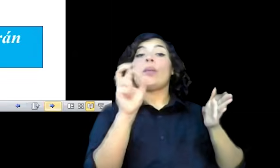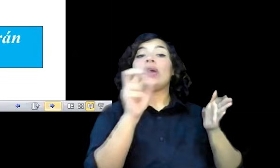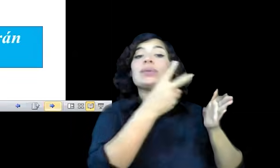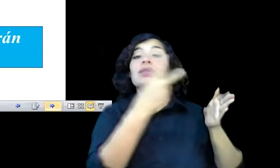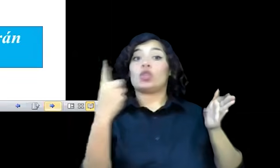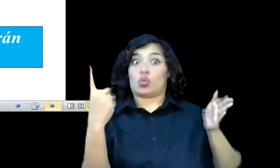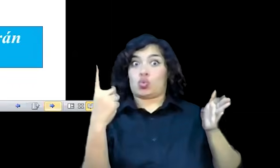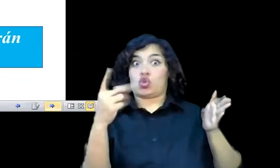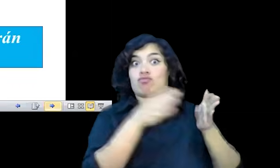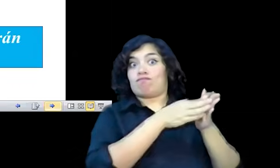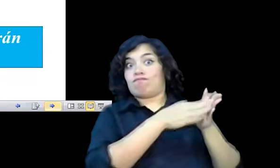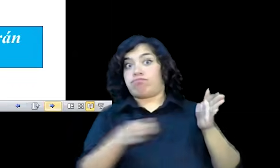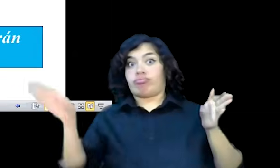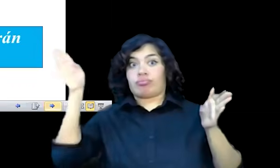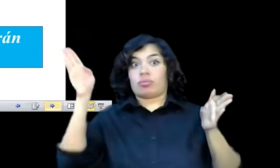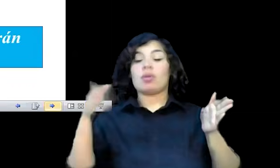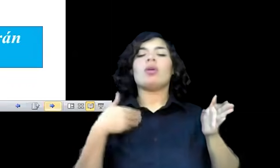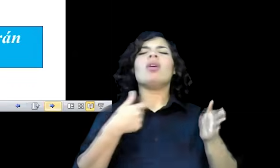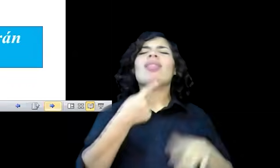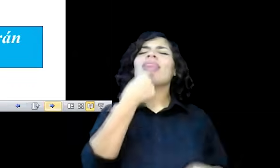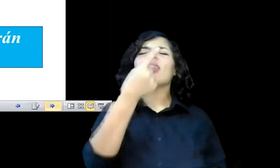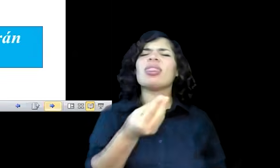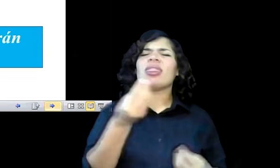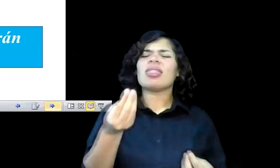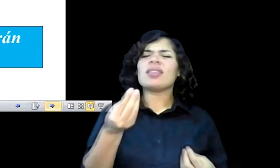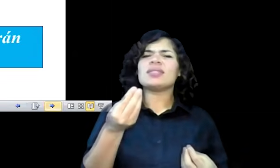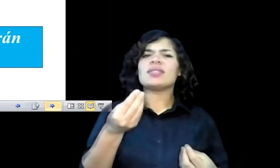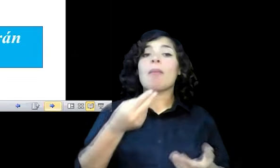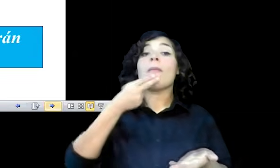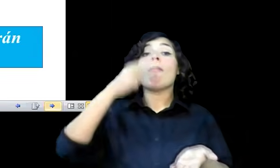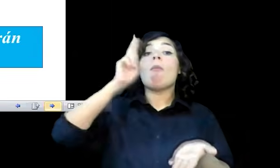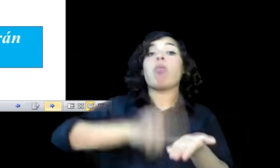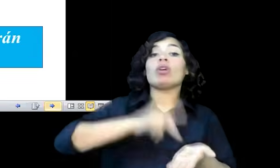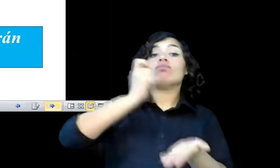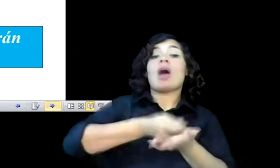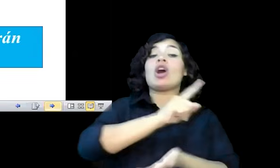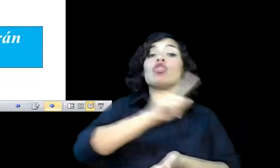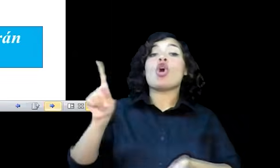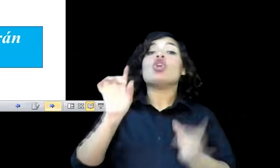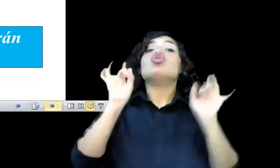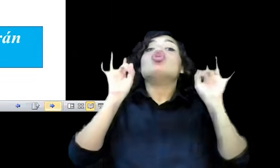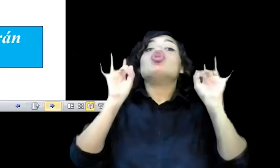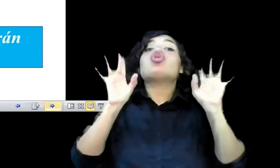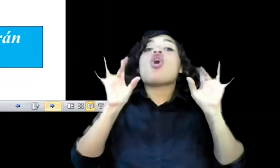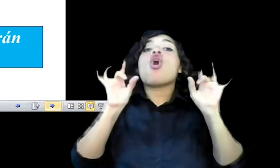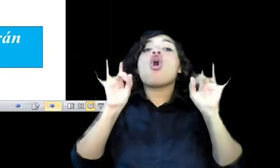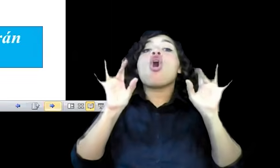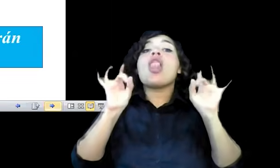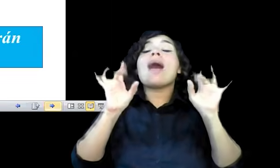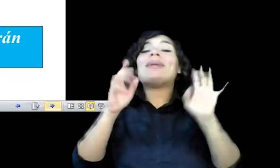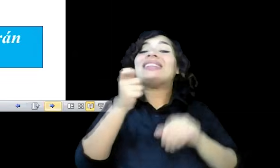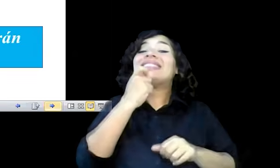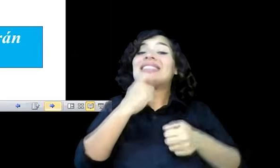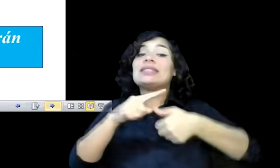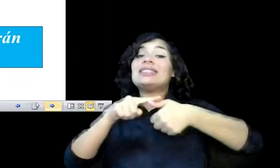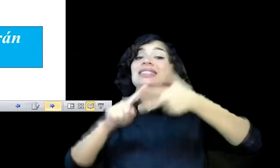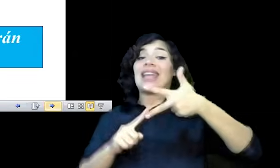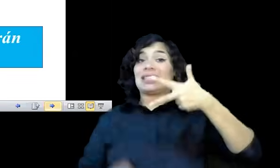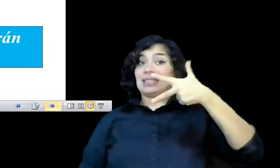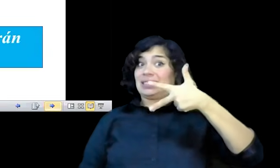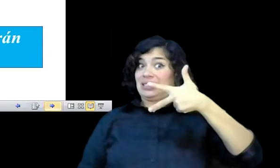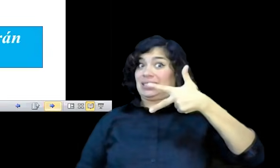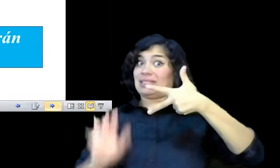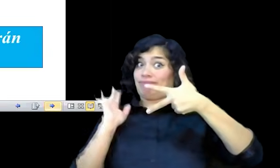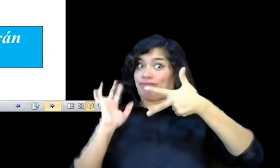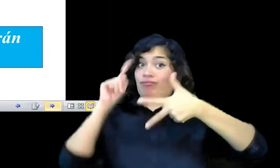2021. Y nos dice que van a estar exentas las obligaciones negociables si y solo si cumplan con 3 condiciones. ¿Cuáles